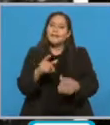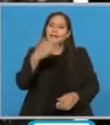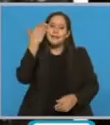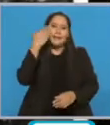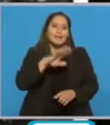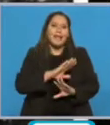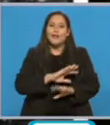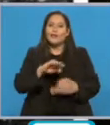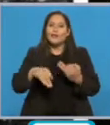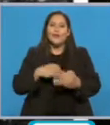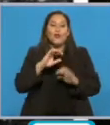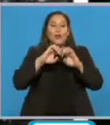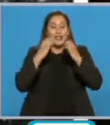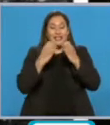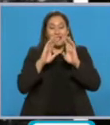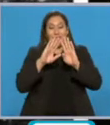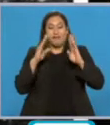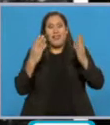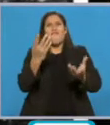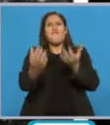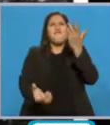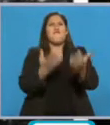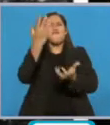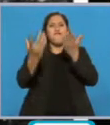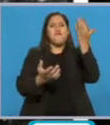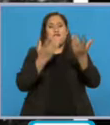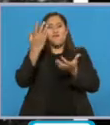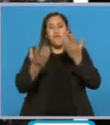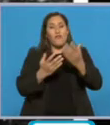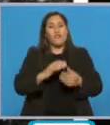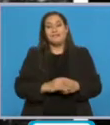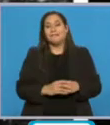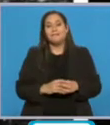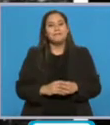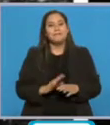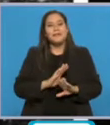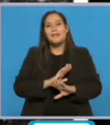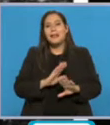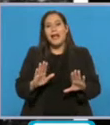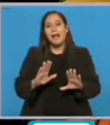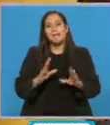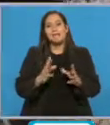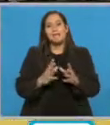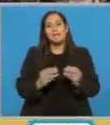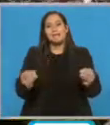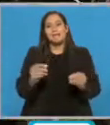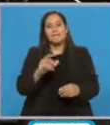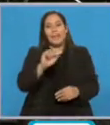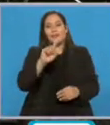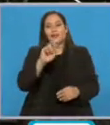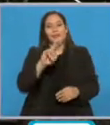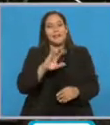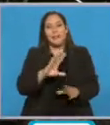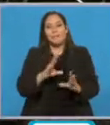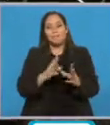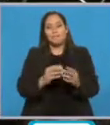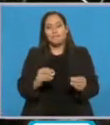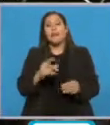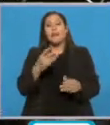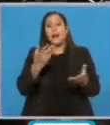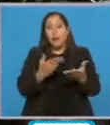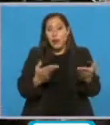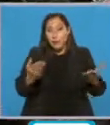sabrá todo el estadio en llamas. Y se acabó el Asturias. Desde esa época está